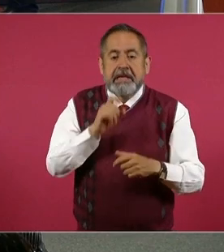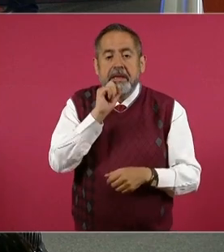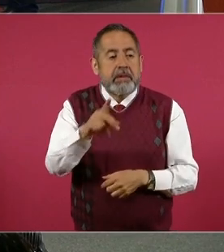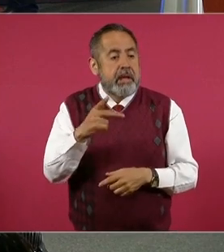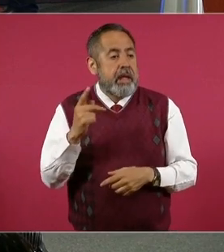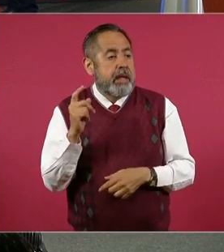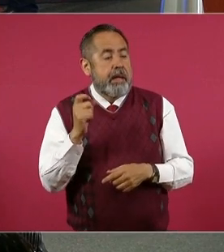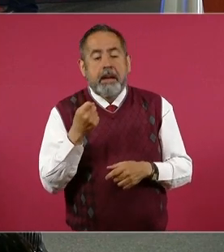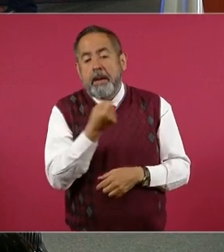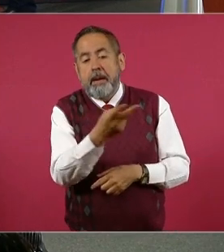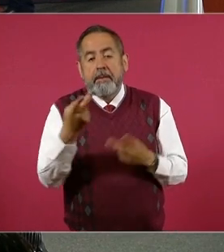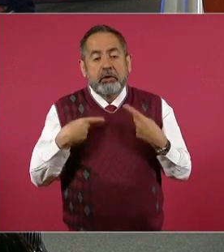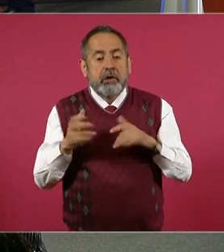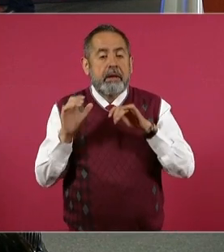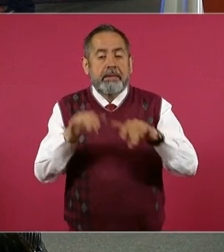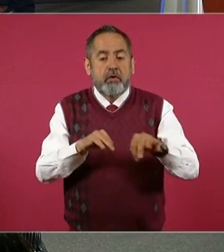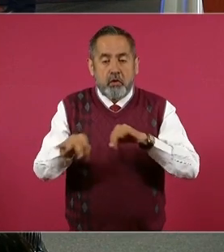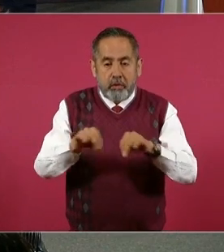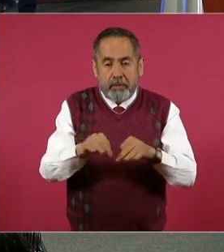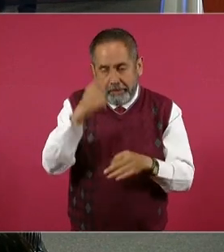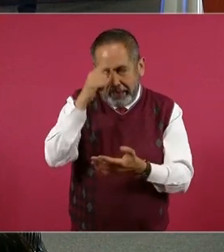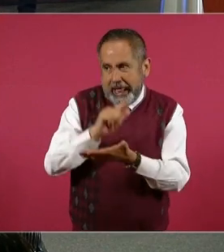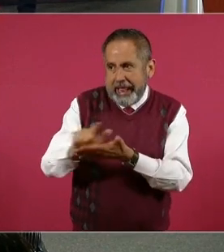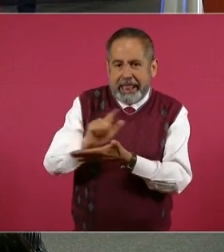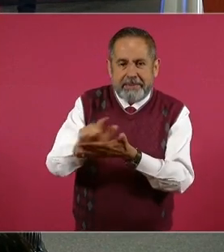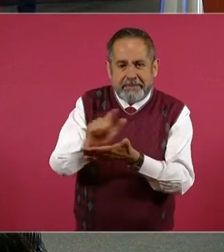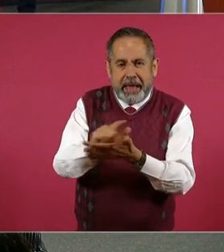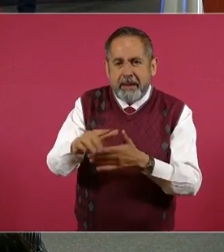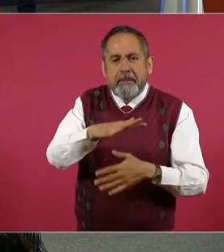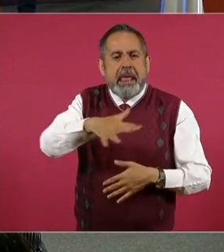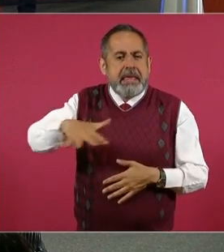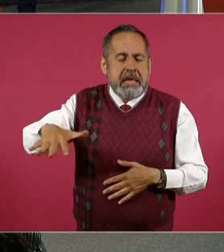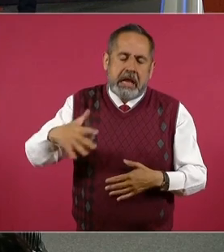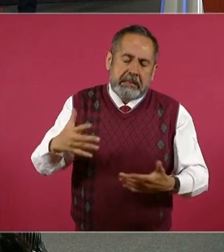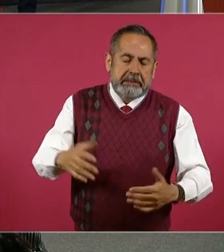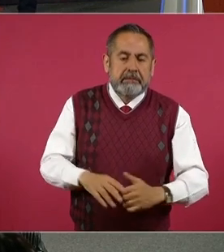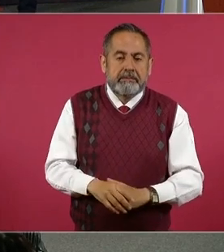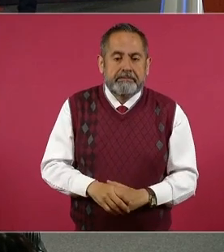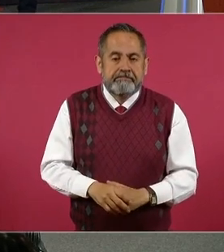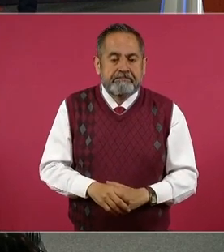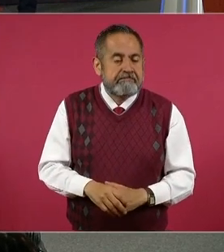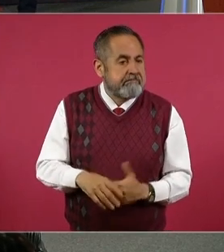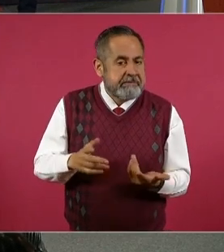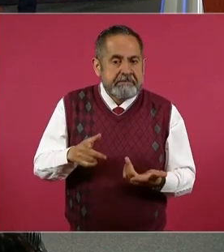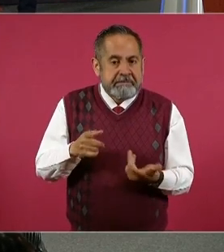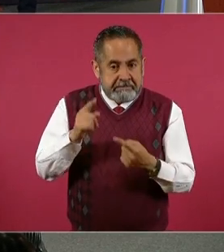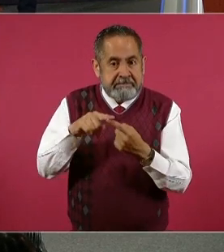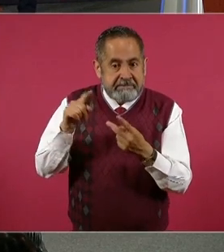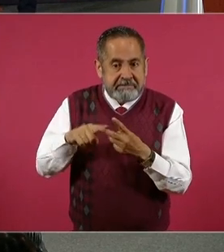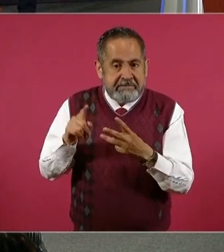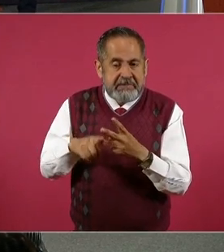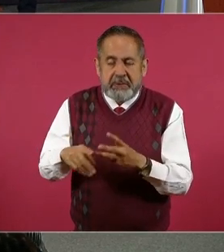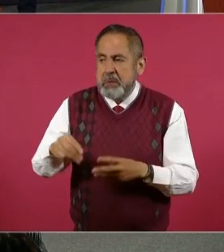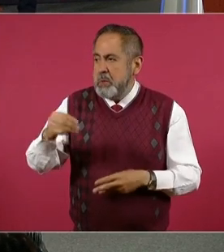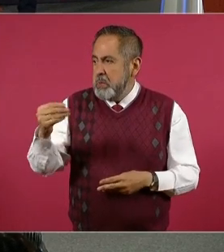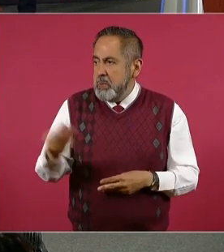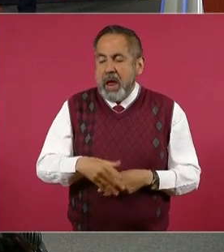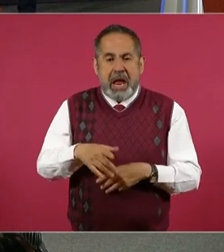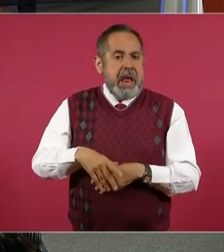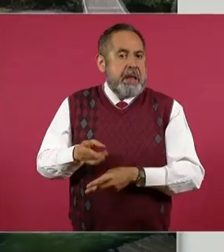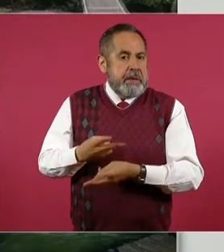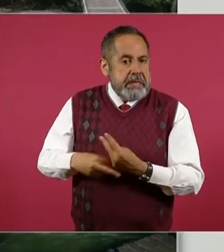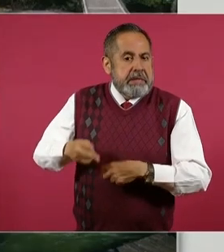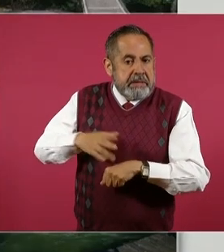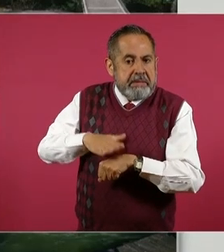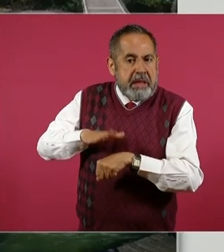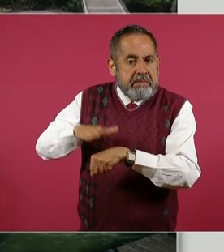personal para la limpieza de playas. La siguiente, por favor. No obstante, la presencia excesiva del